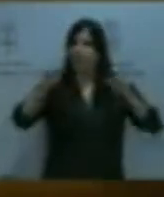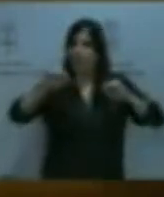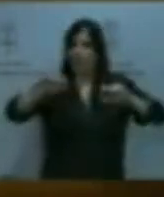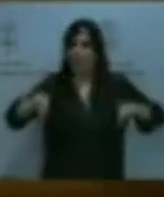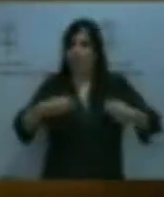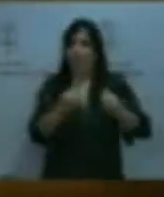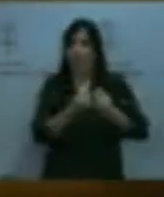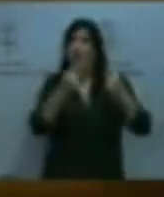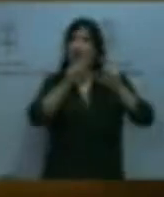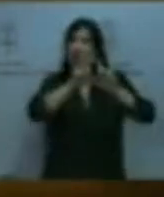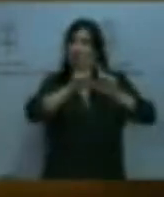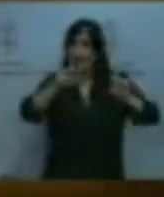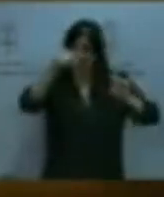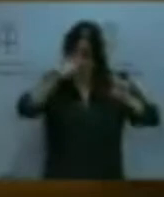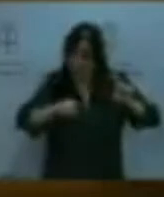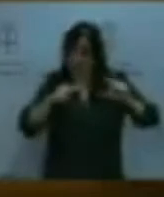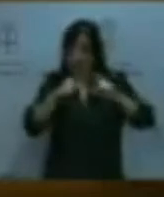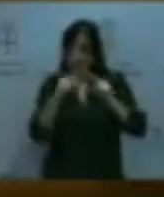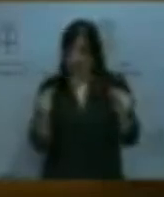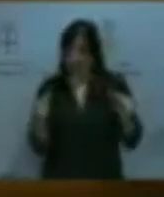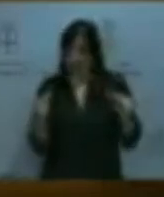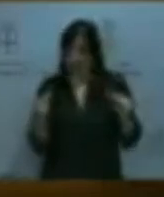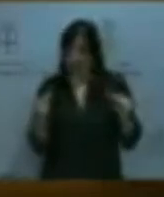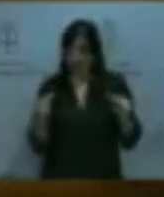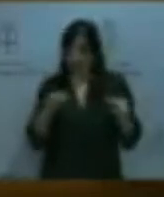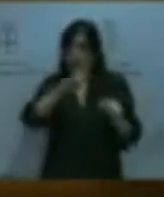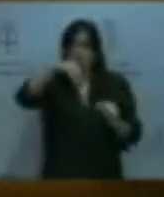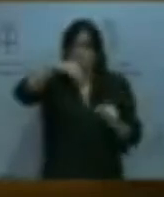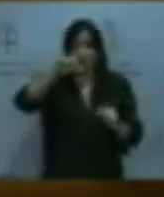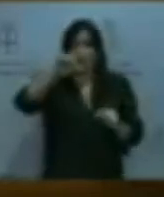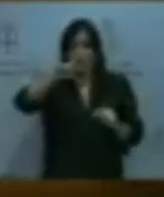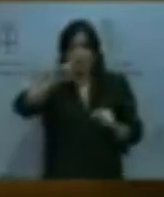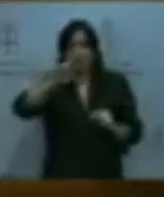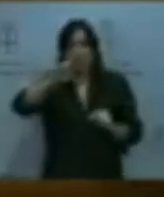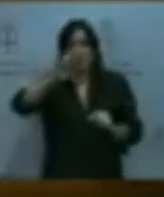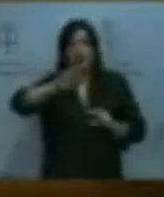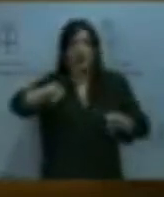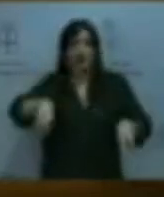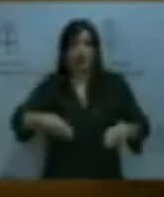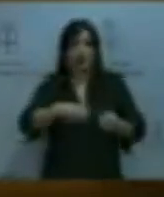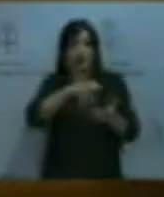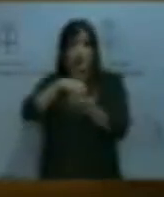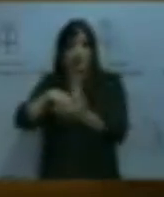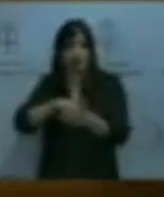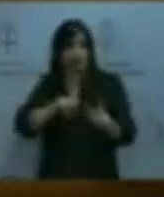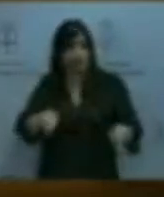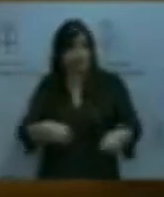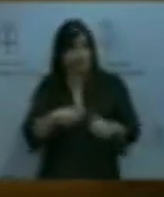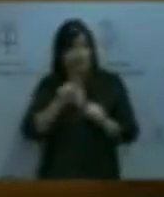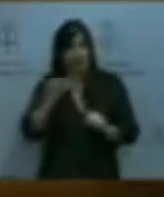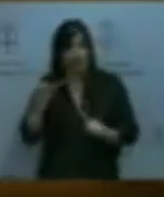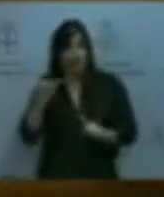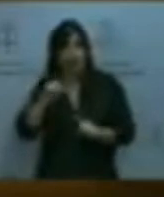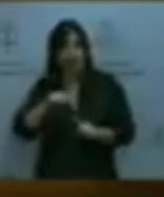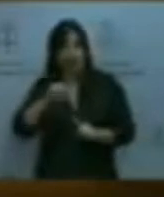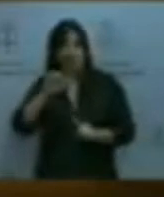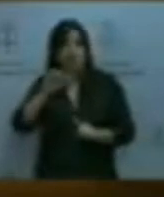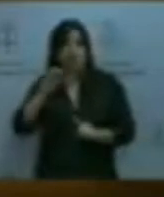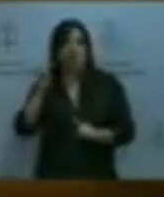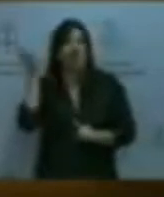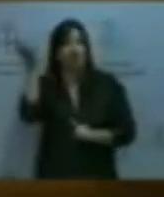windar renobables que tiene centros de producción en avilés gijón y en fene en la coruña y que